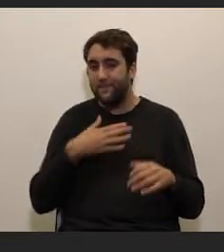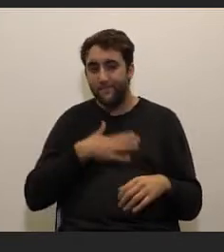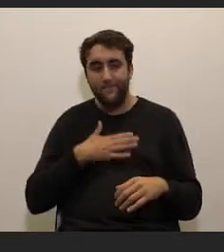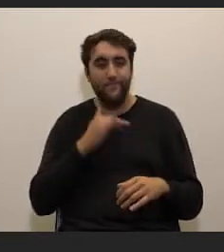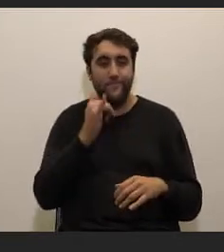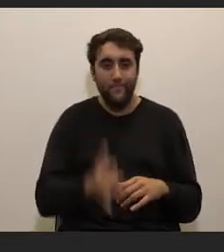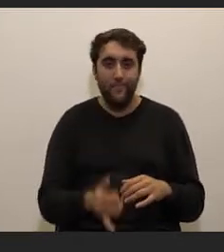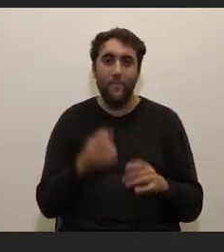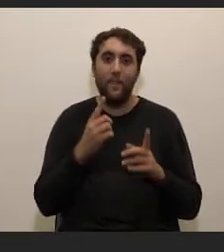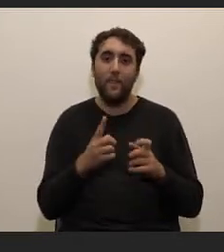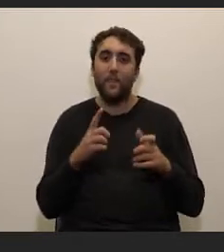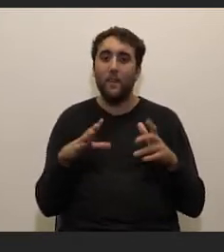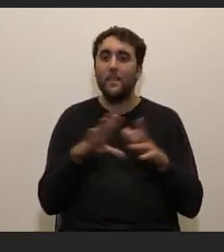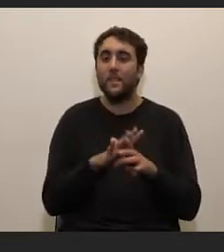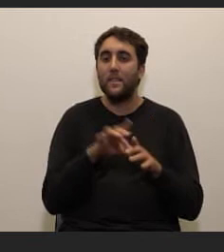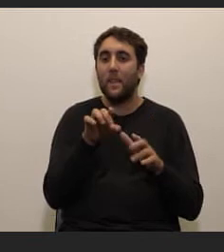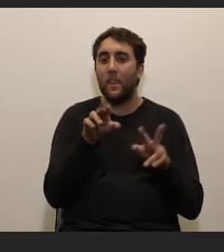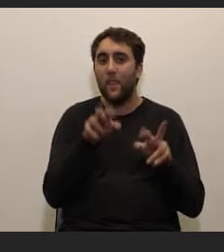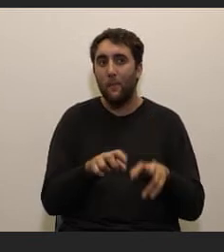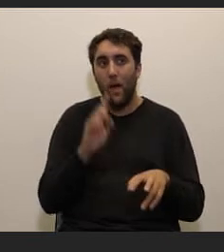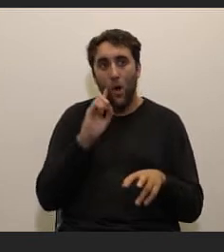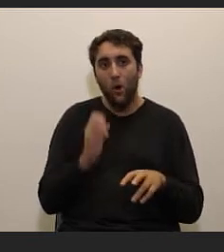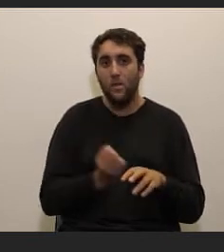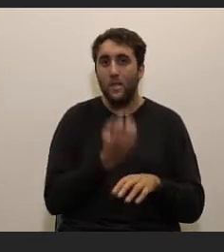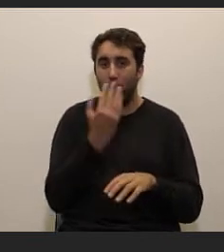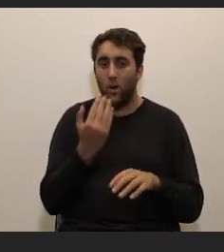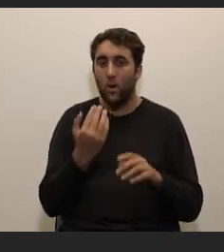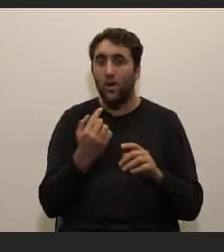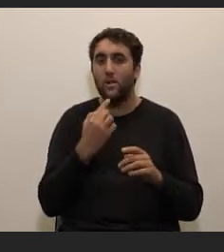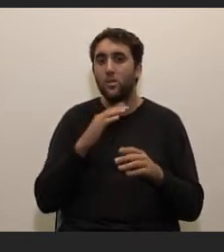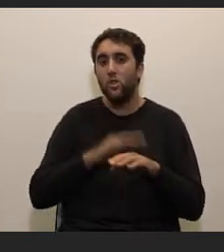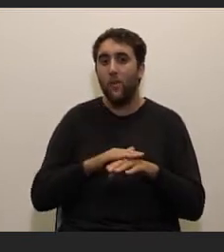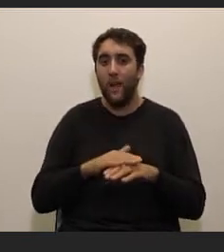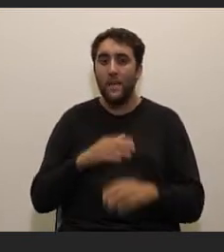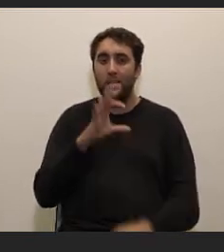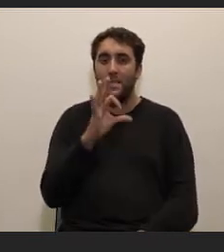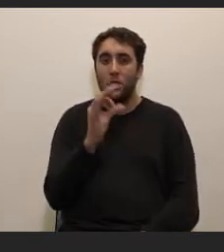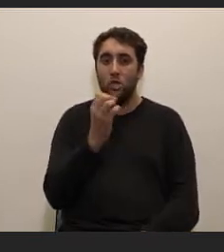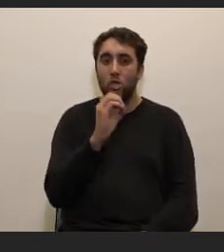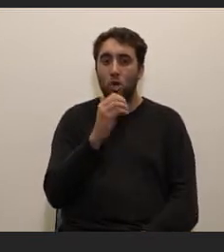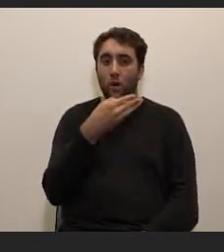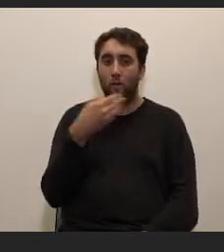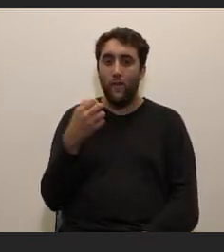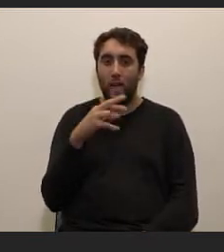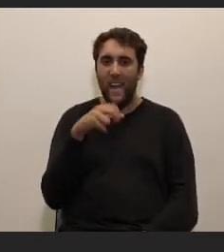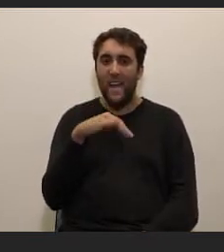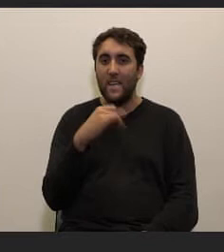que tiene que ver con un concepto que me parece que la mejor forma de llamarlo es soberanía tecnológica.